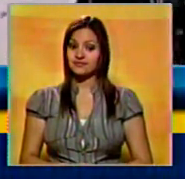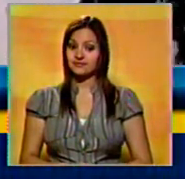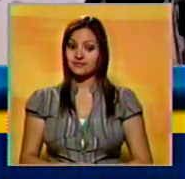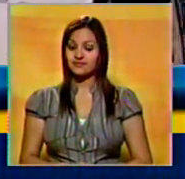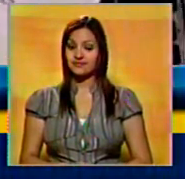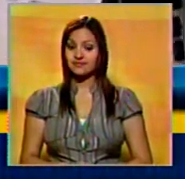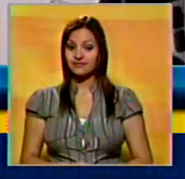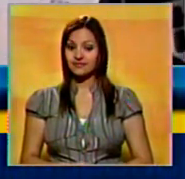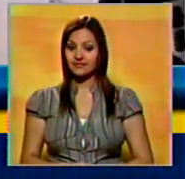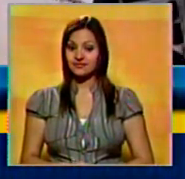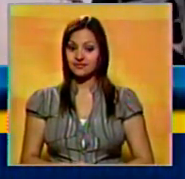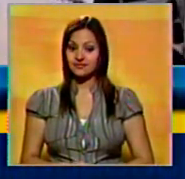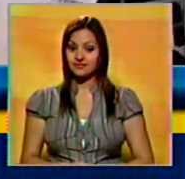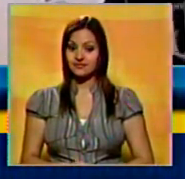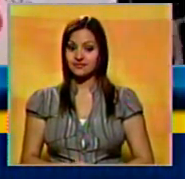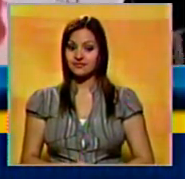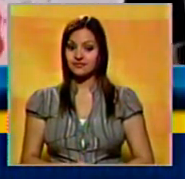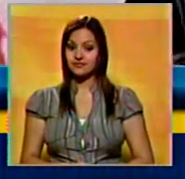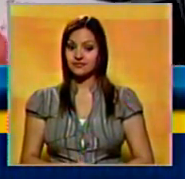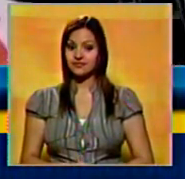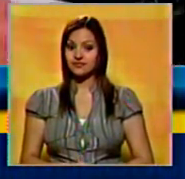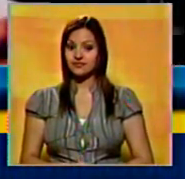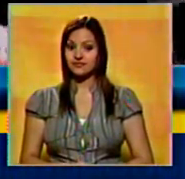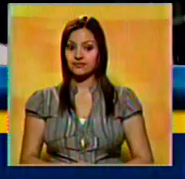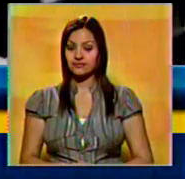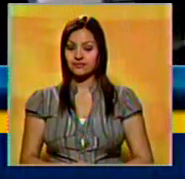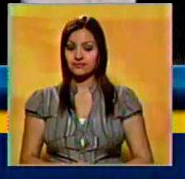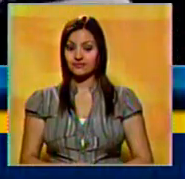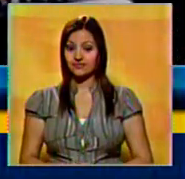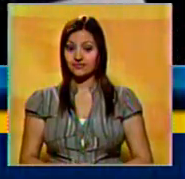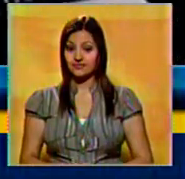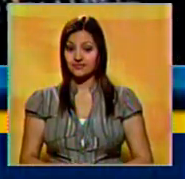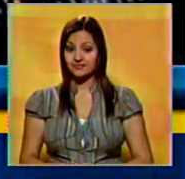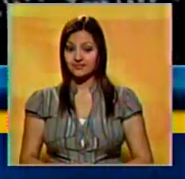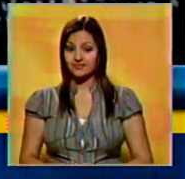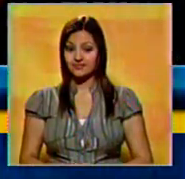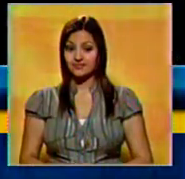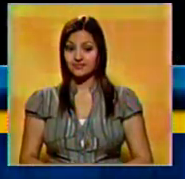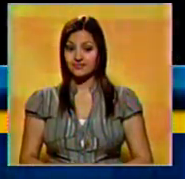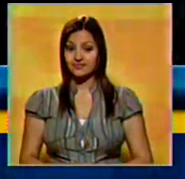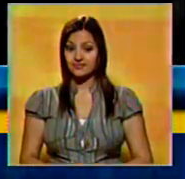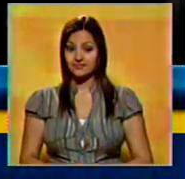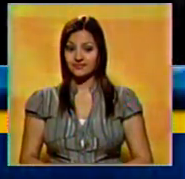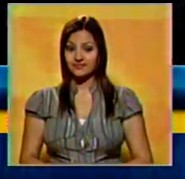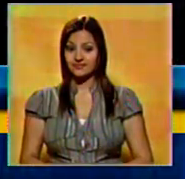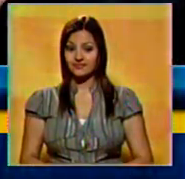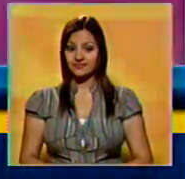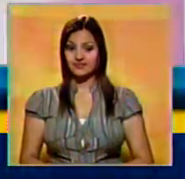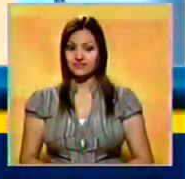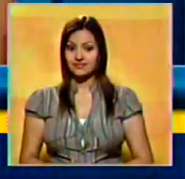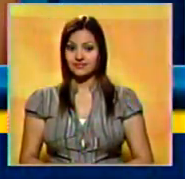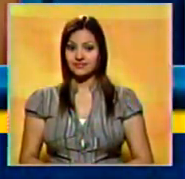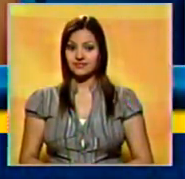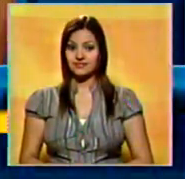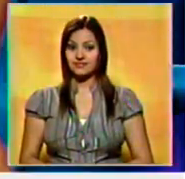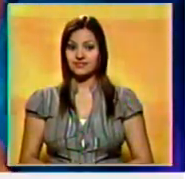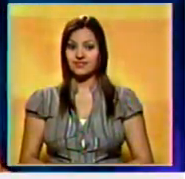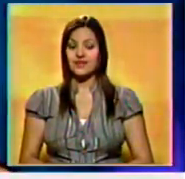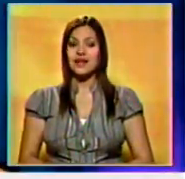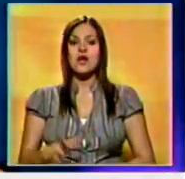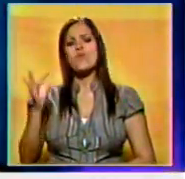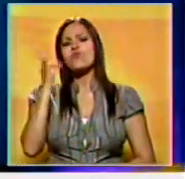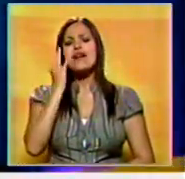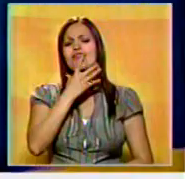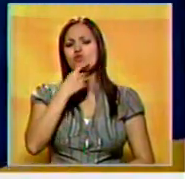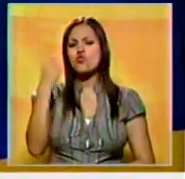a encender todo tu cuerpo y romper el vidrio que acaso incendió. Y la sensual